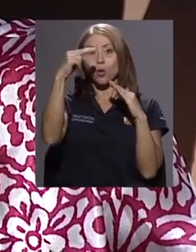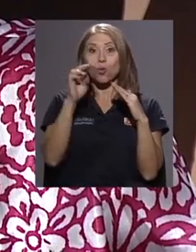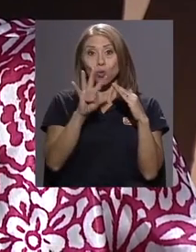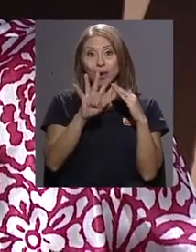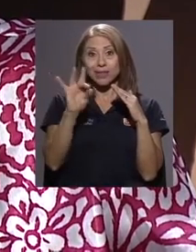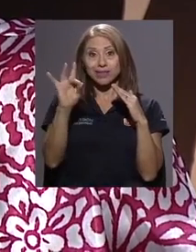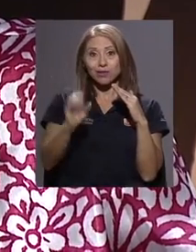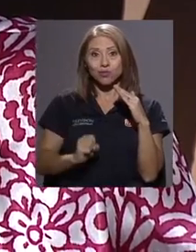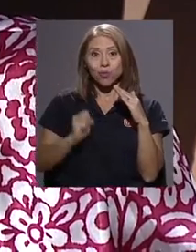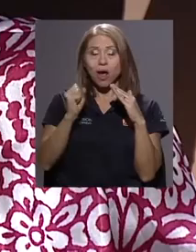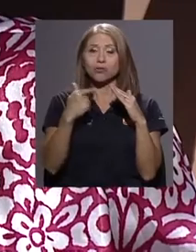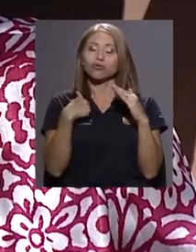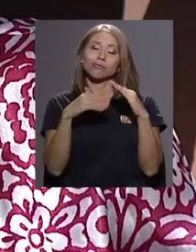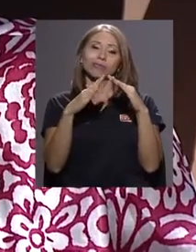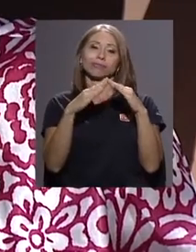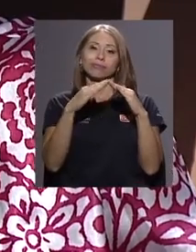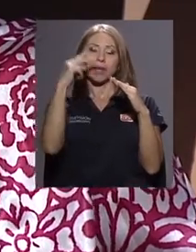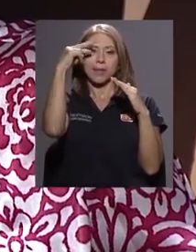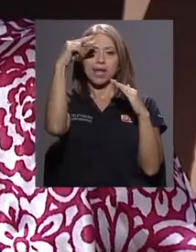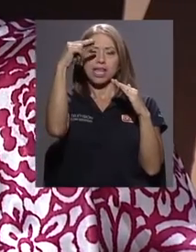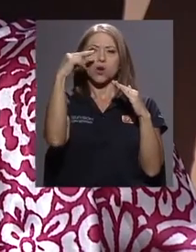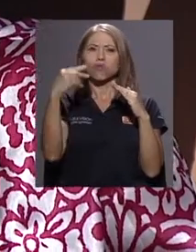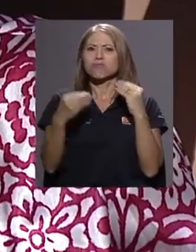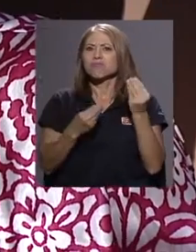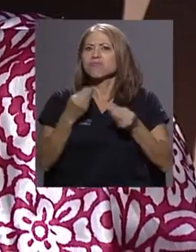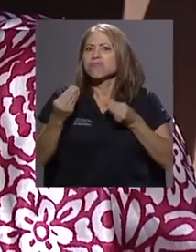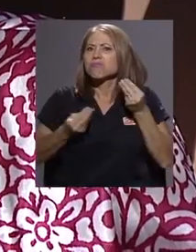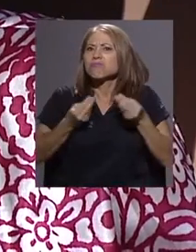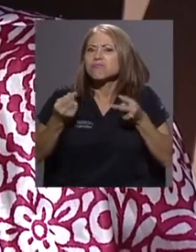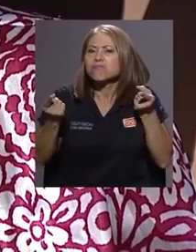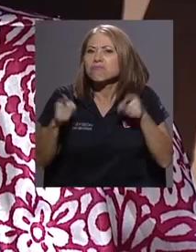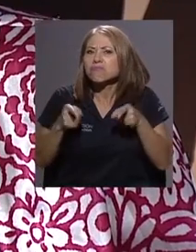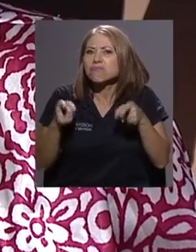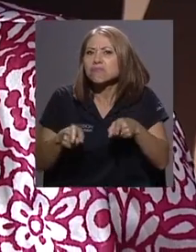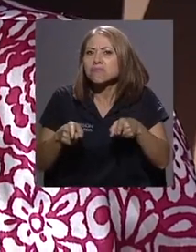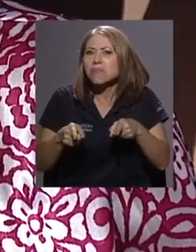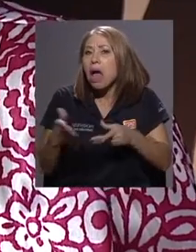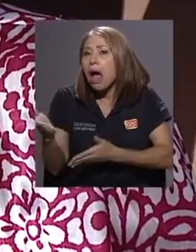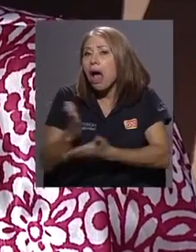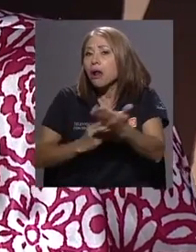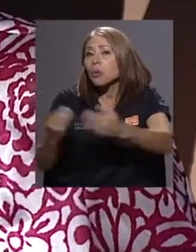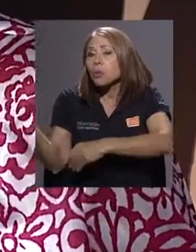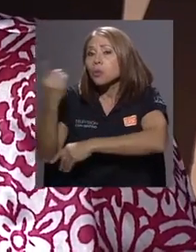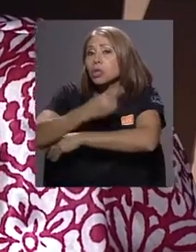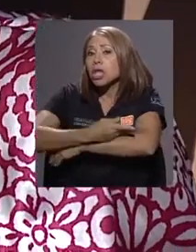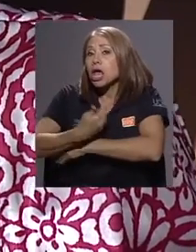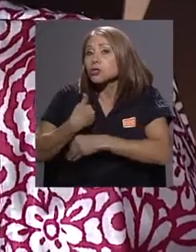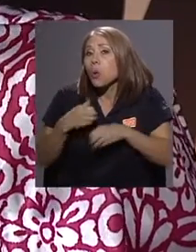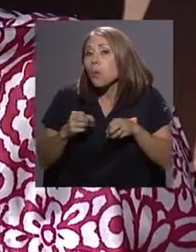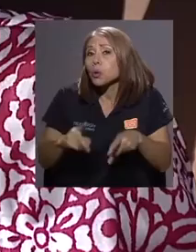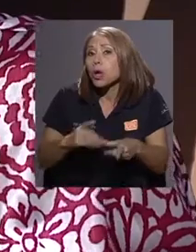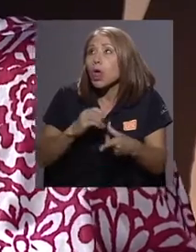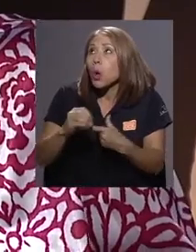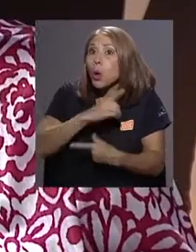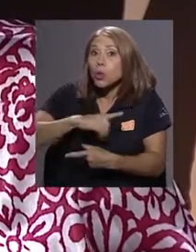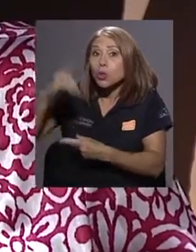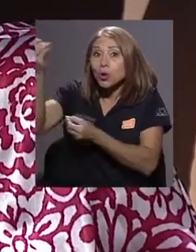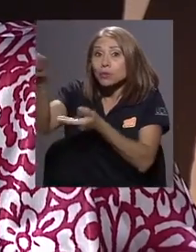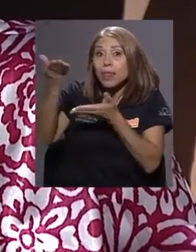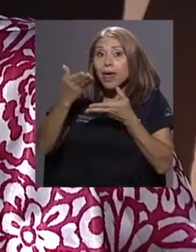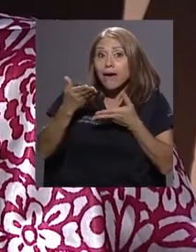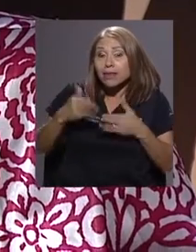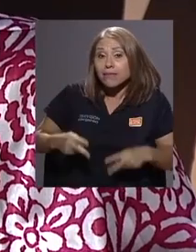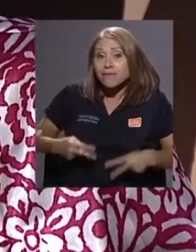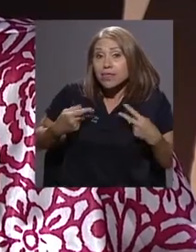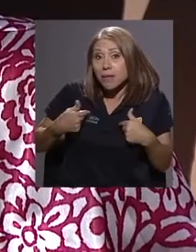de vivir en méxico que va a pasar algún día yo podría tener la oportunidad o dios me irá a dar vida para que nicolás vaya méxico